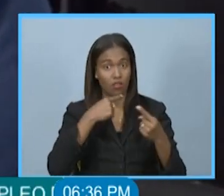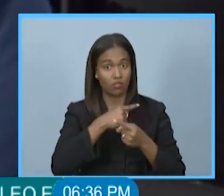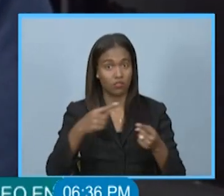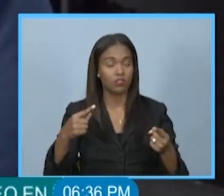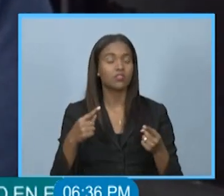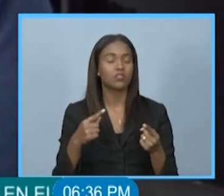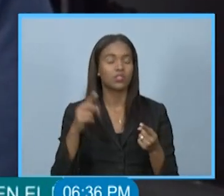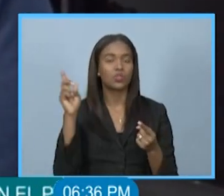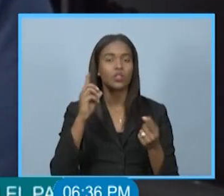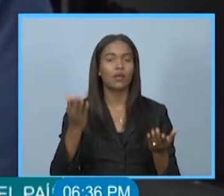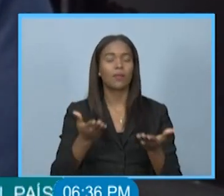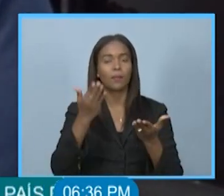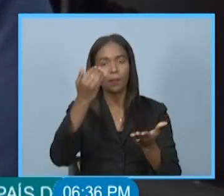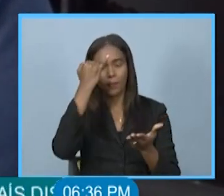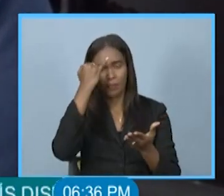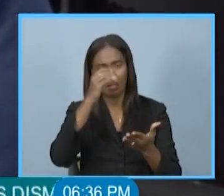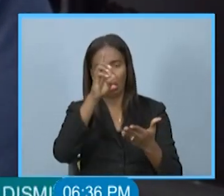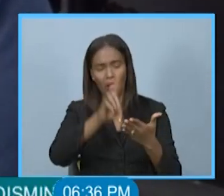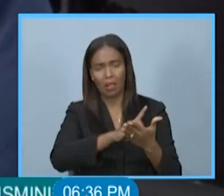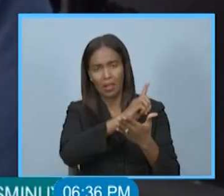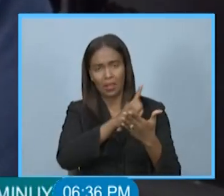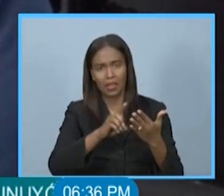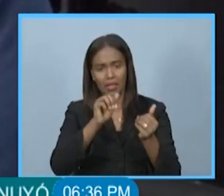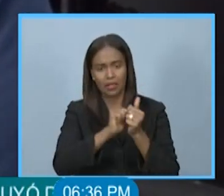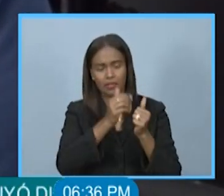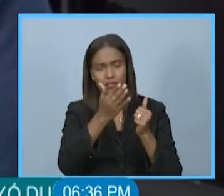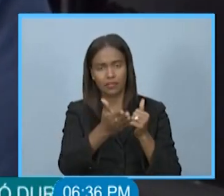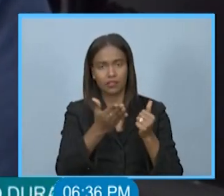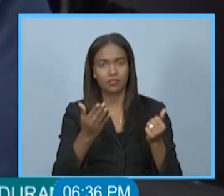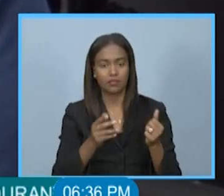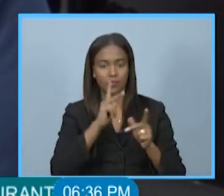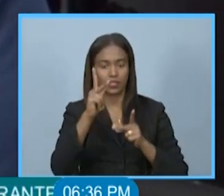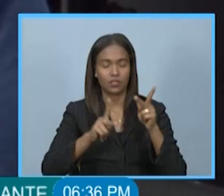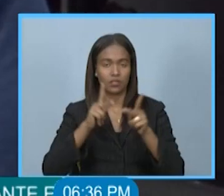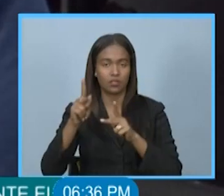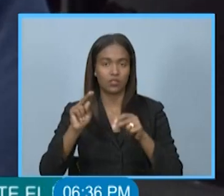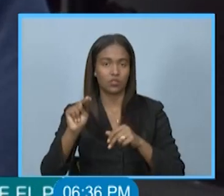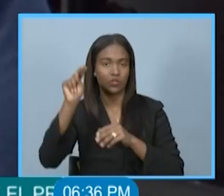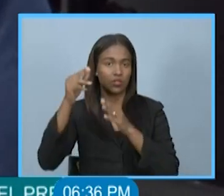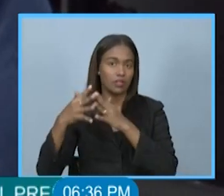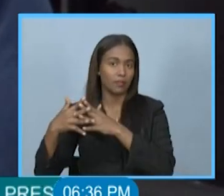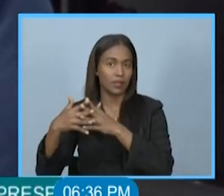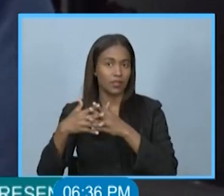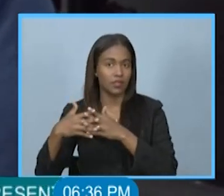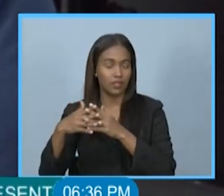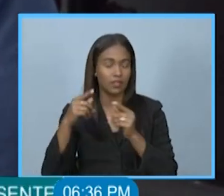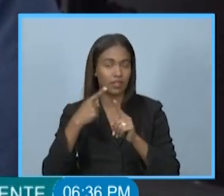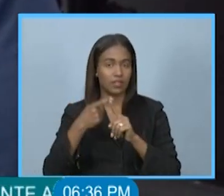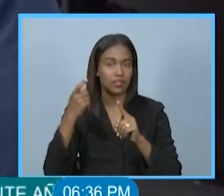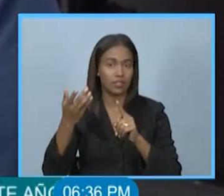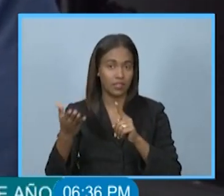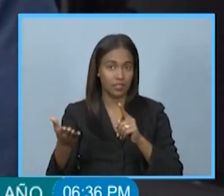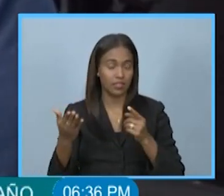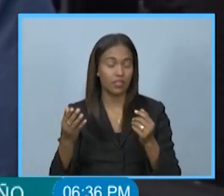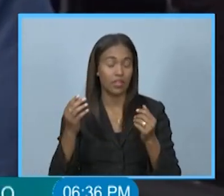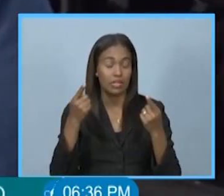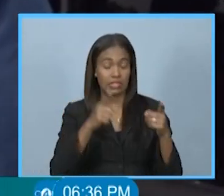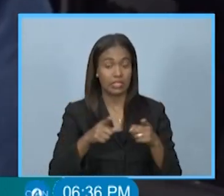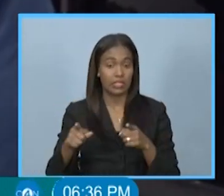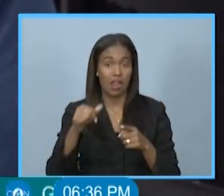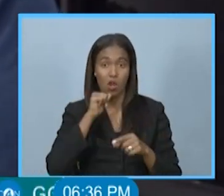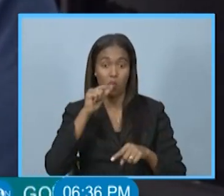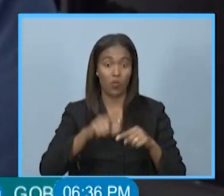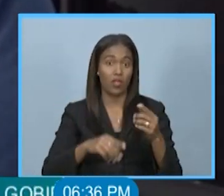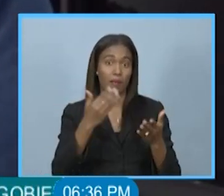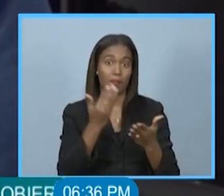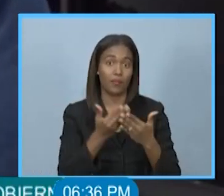donde se planteaba discriminación hacia los ciudadanos norteamericanos de origen afroamericano cosa que no se